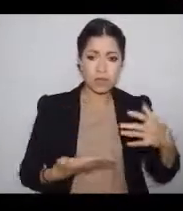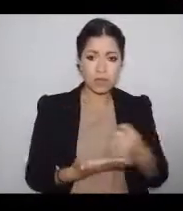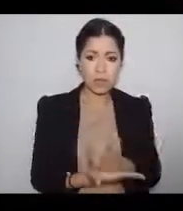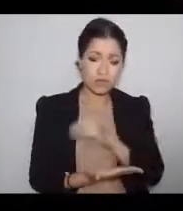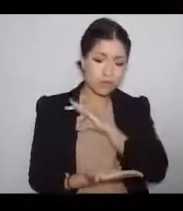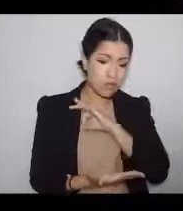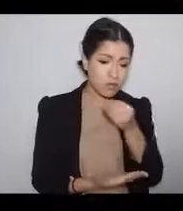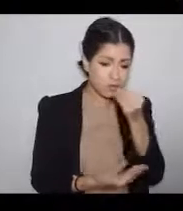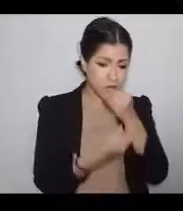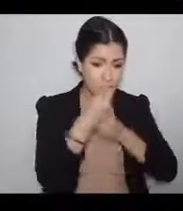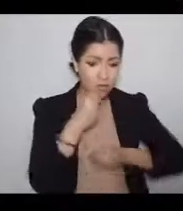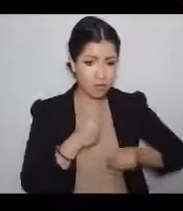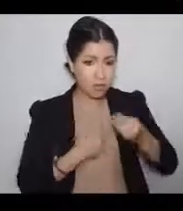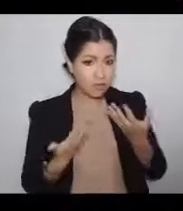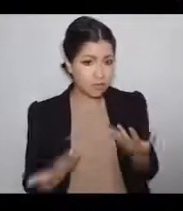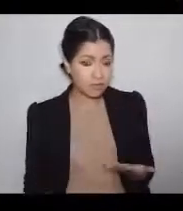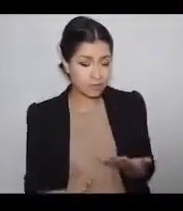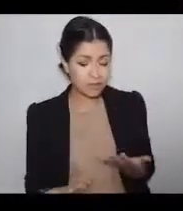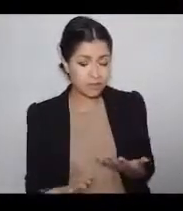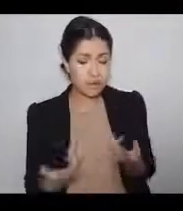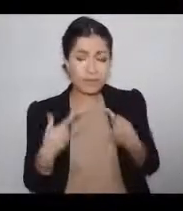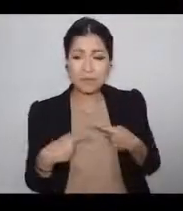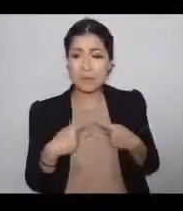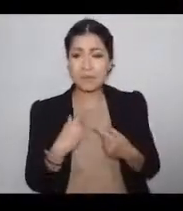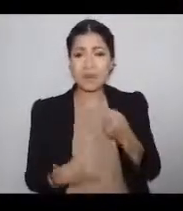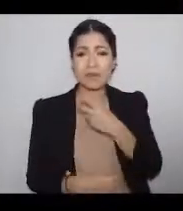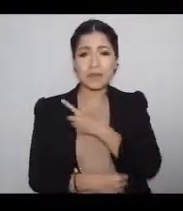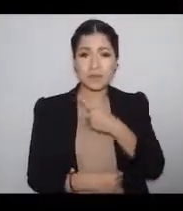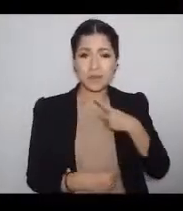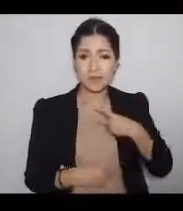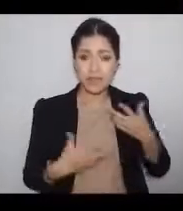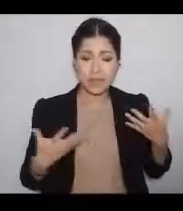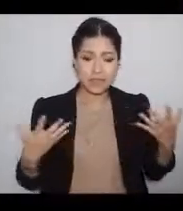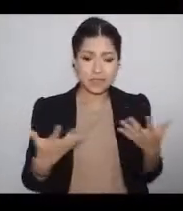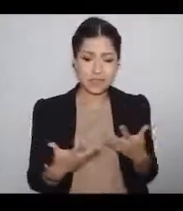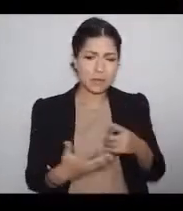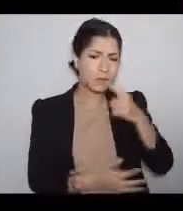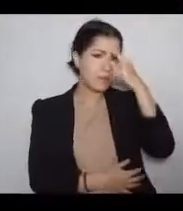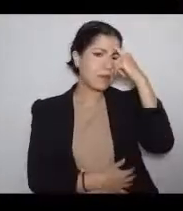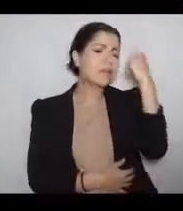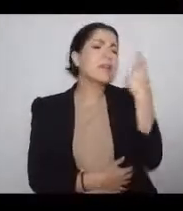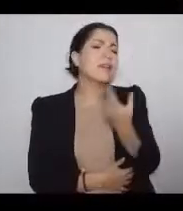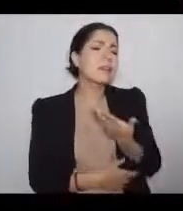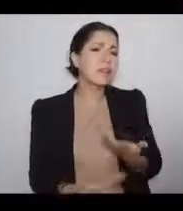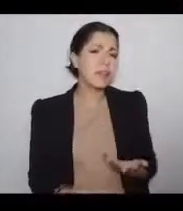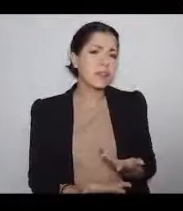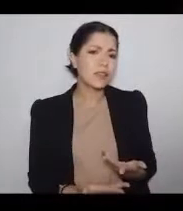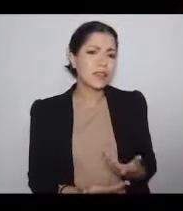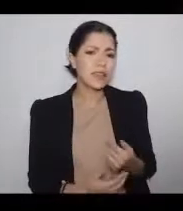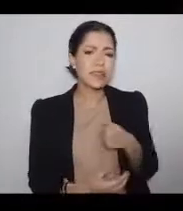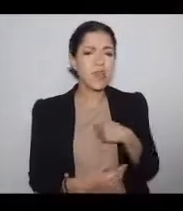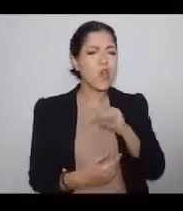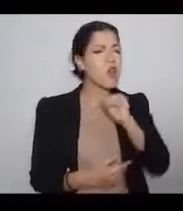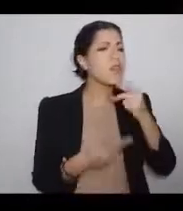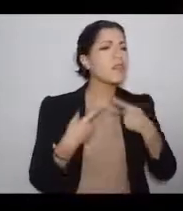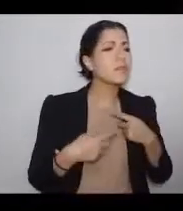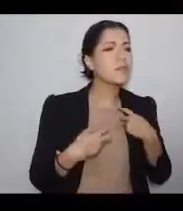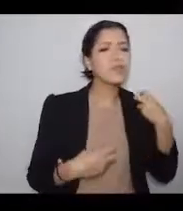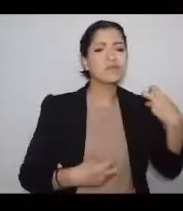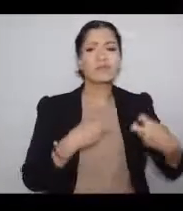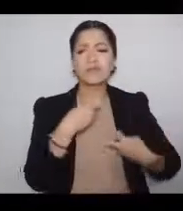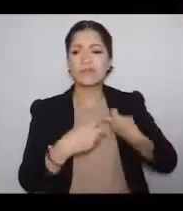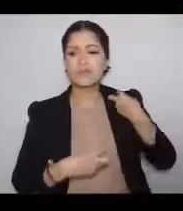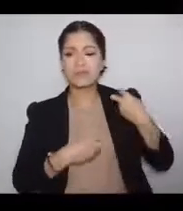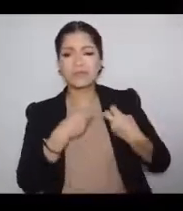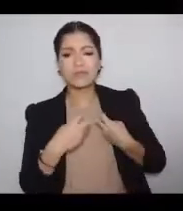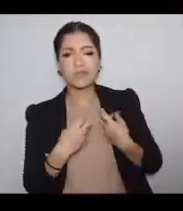Alguien tiene que hacerlo por ti, me inmolo, para que critiques mis lujos y te aproveches de